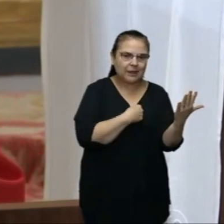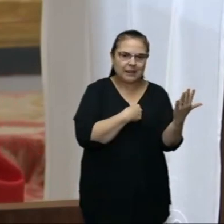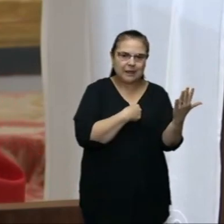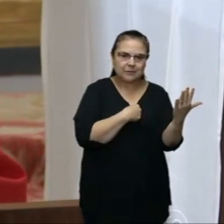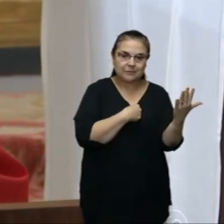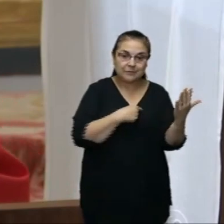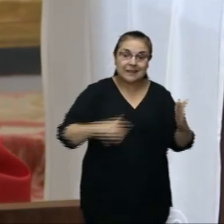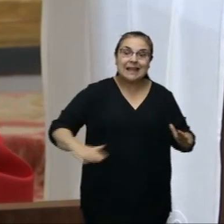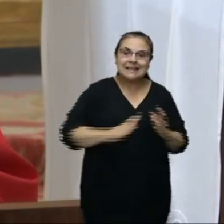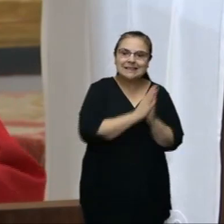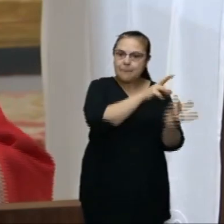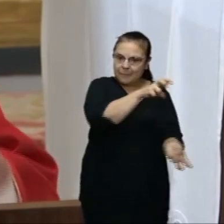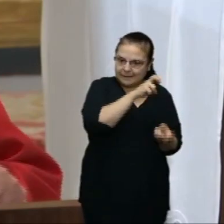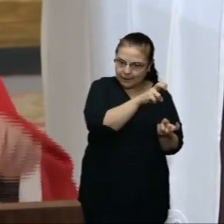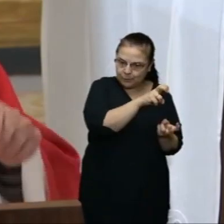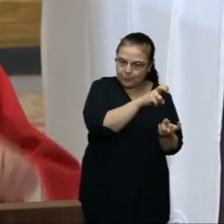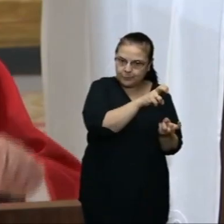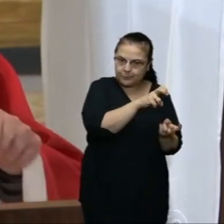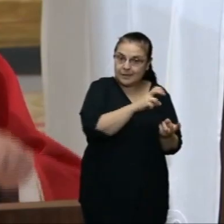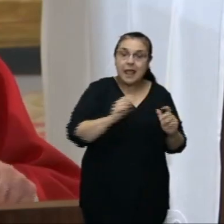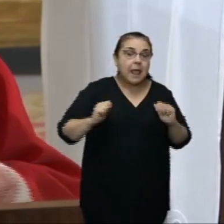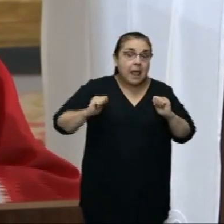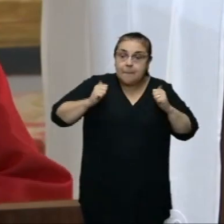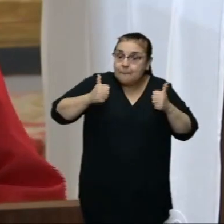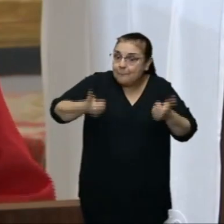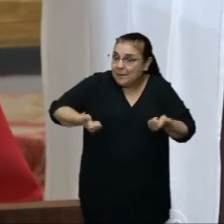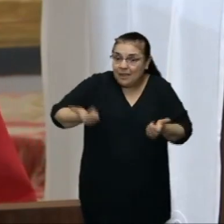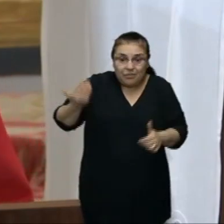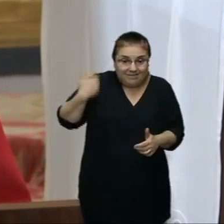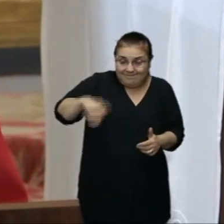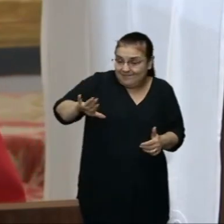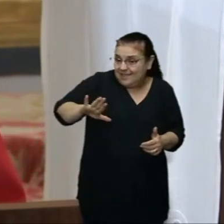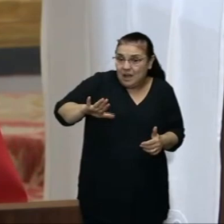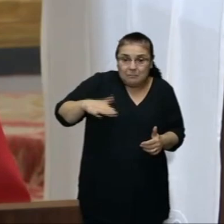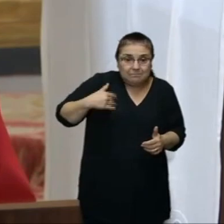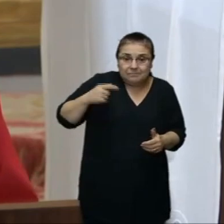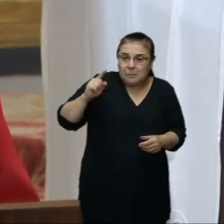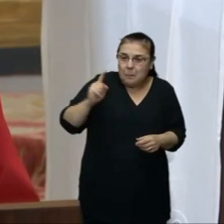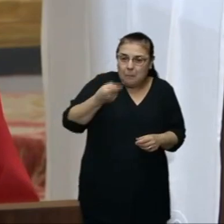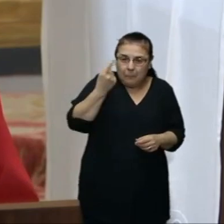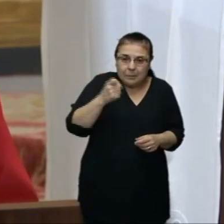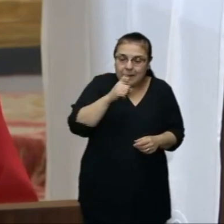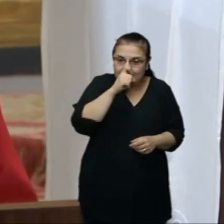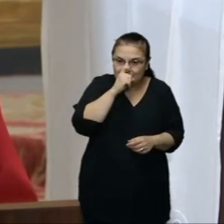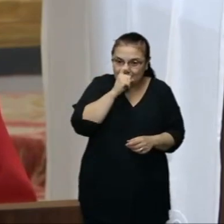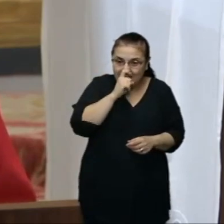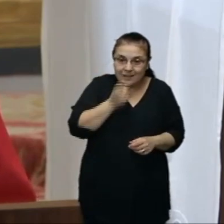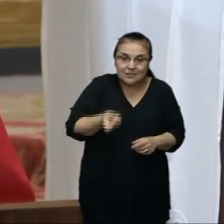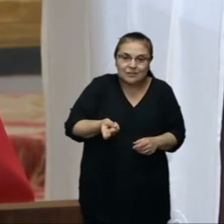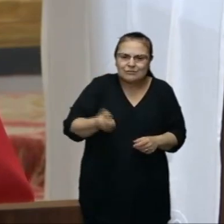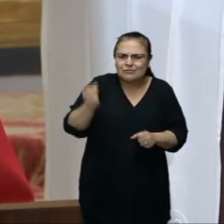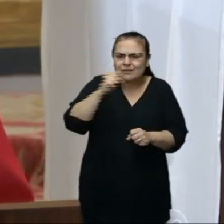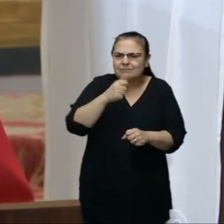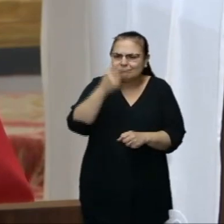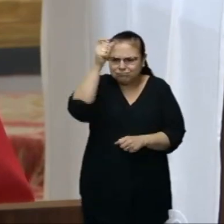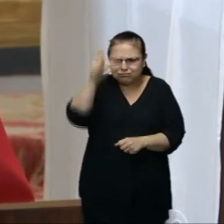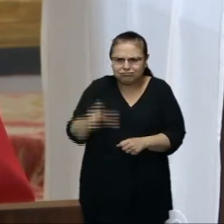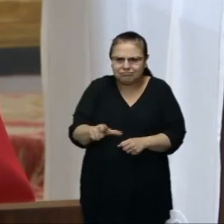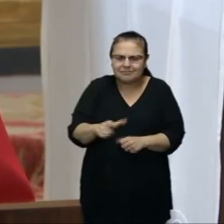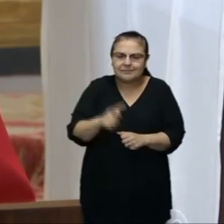decía San Mateo en el Evangelio empieza ya a cumplirse en los primeros años del